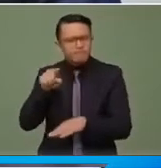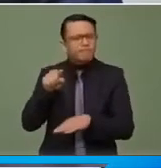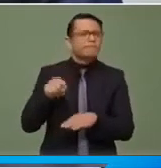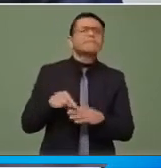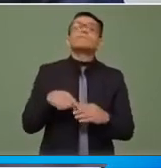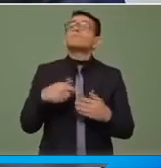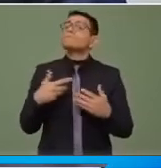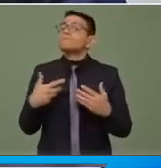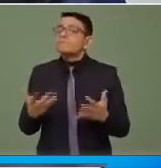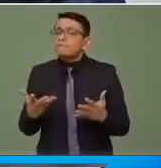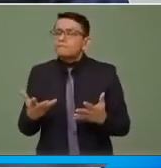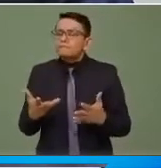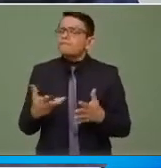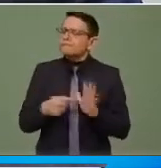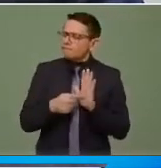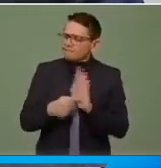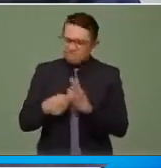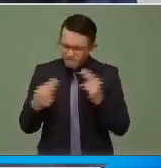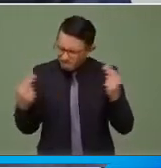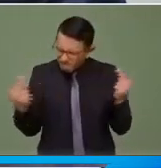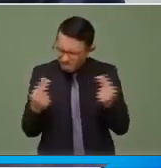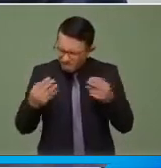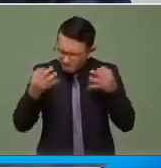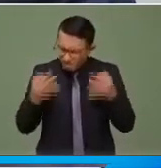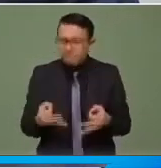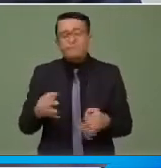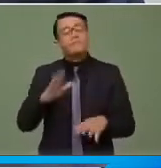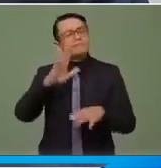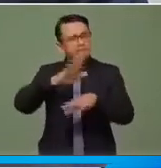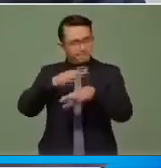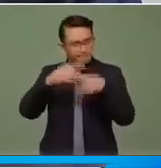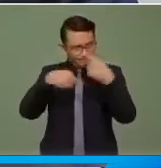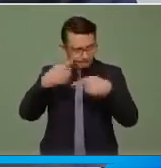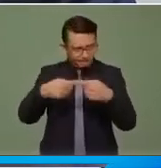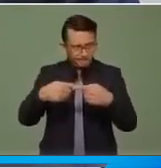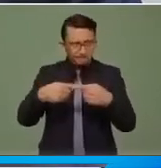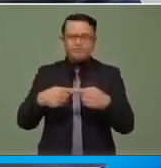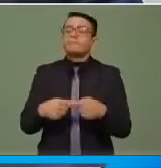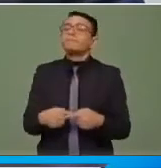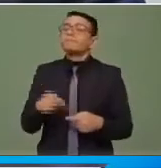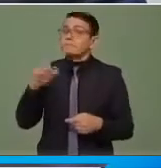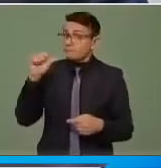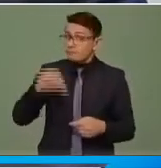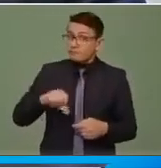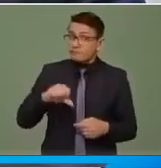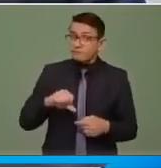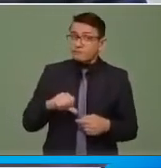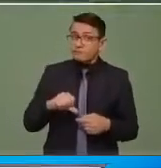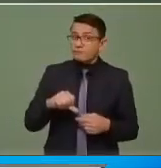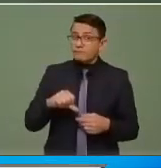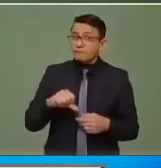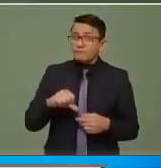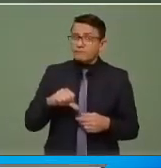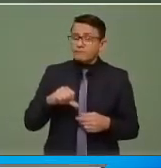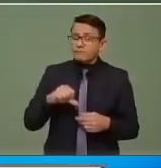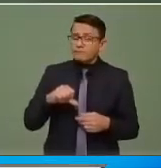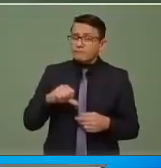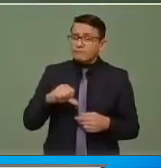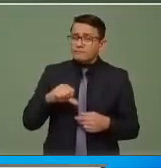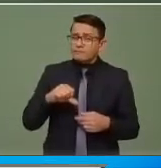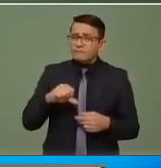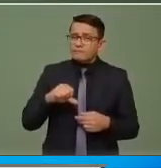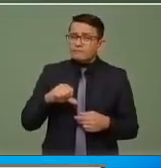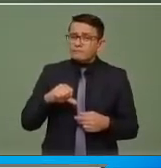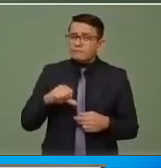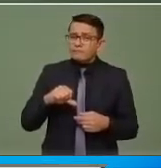el ejército y la marina. Con esto se busca replicar un modelo de coordinación exitoso que se probó en la zona de La Laguna. Con